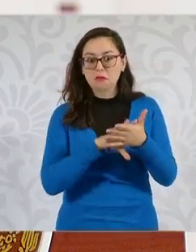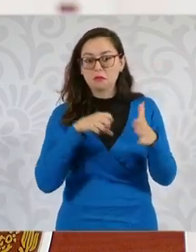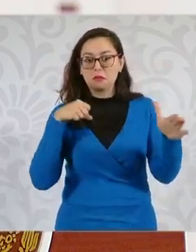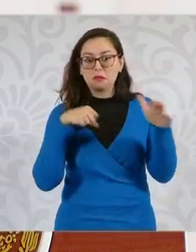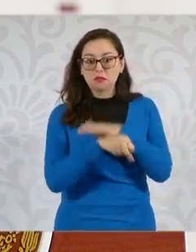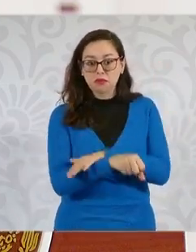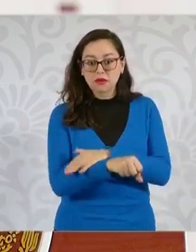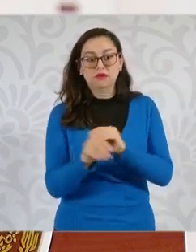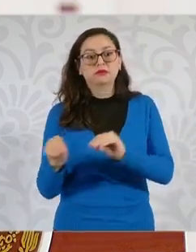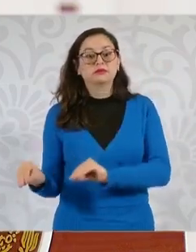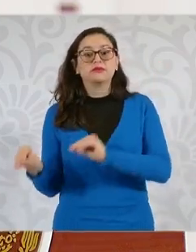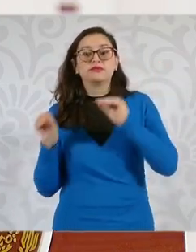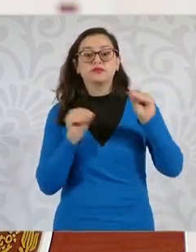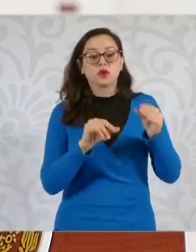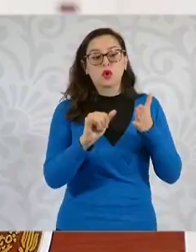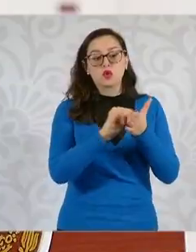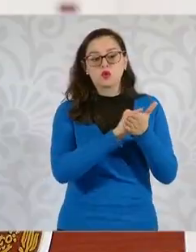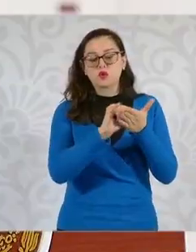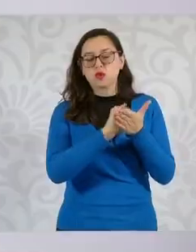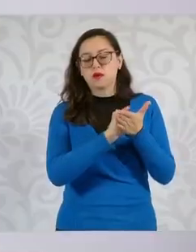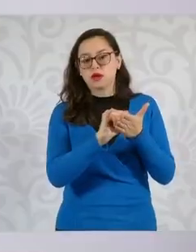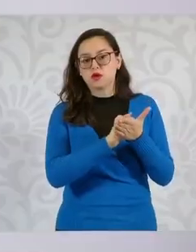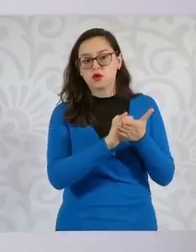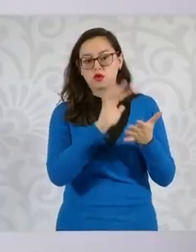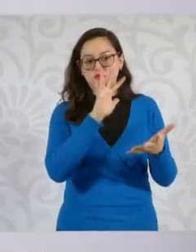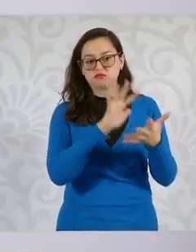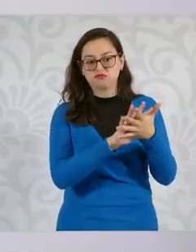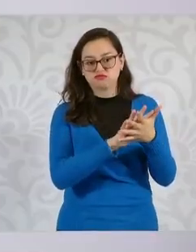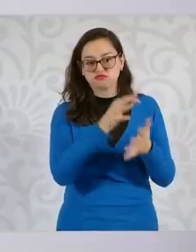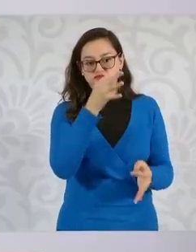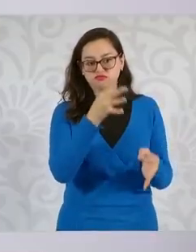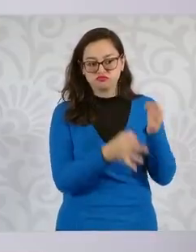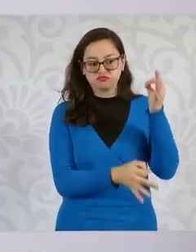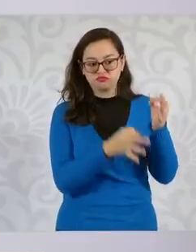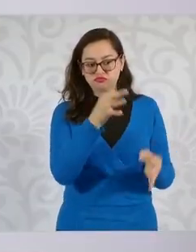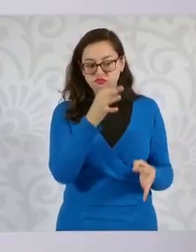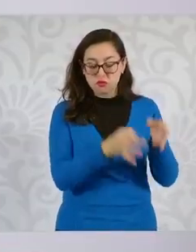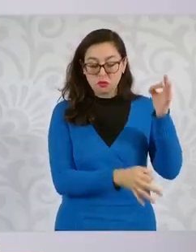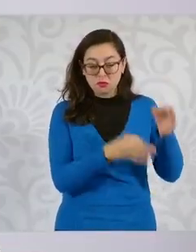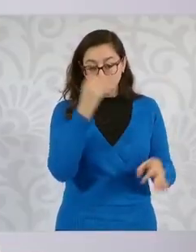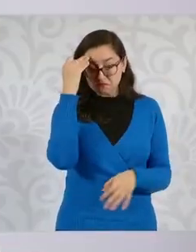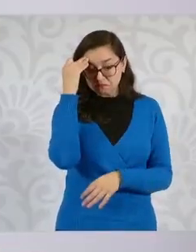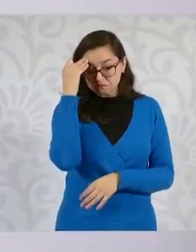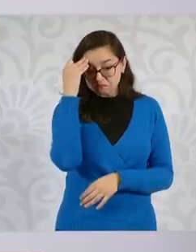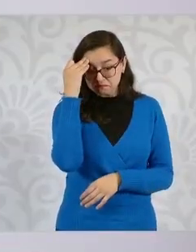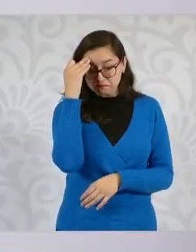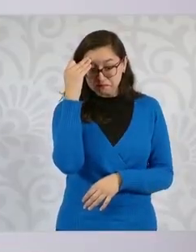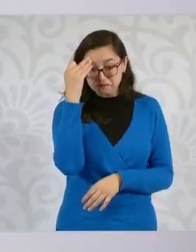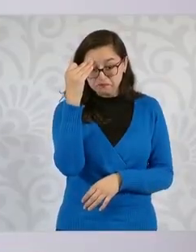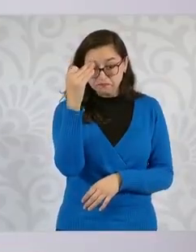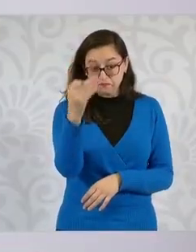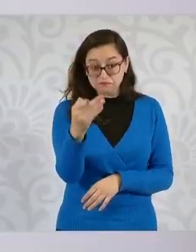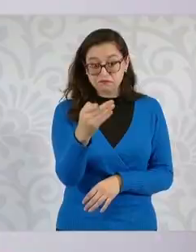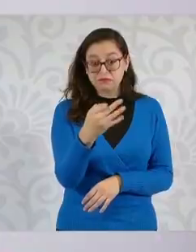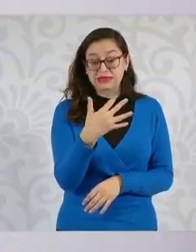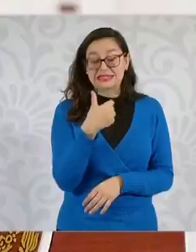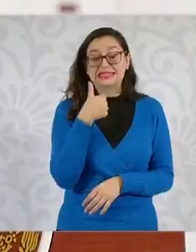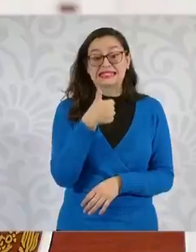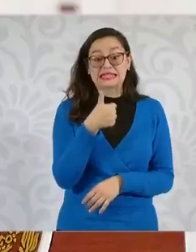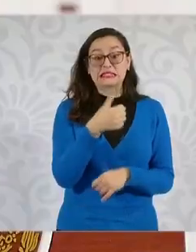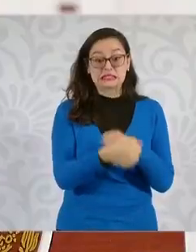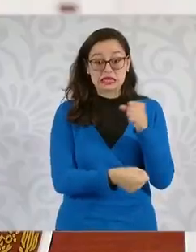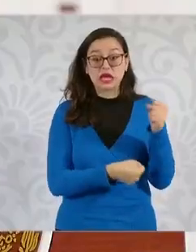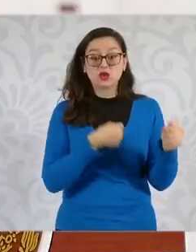York, donde hoy permanece y su juicio duró casi cinco o seis